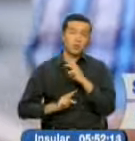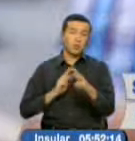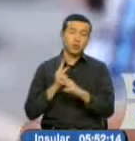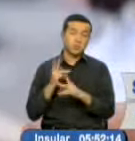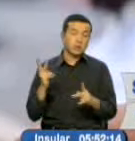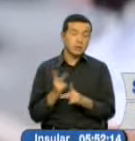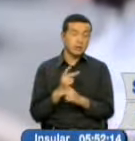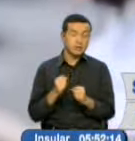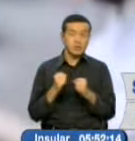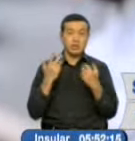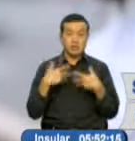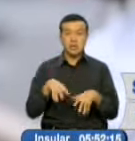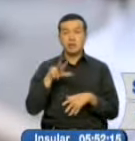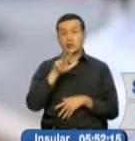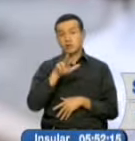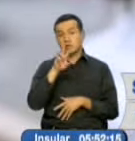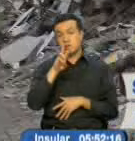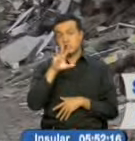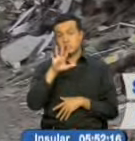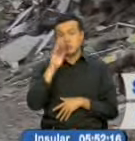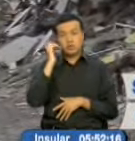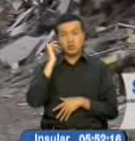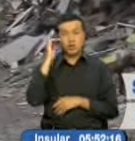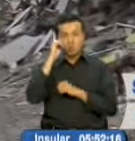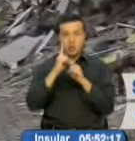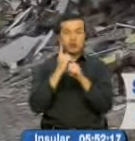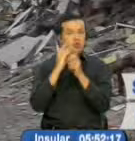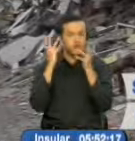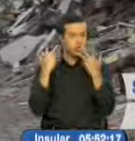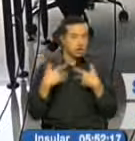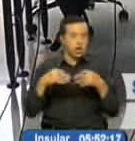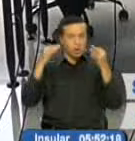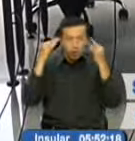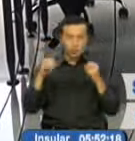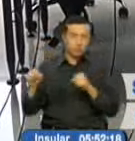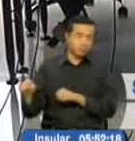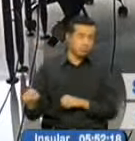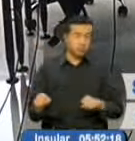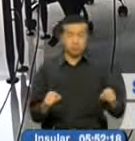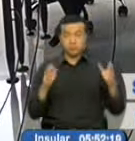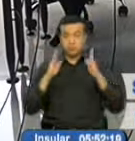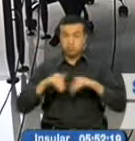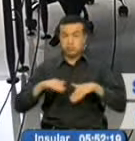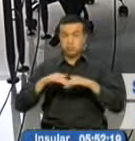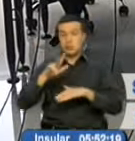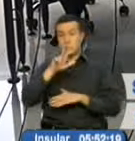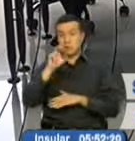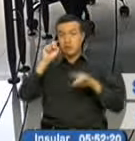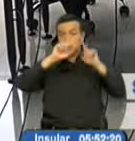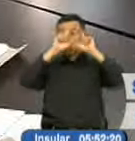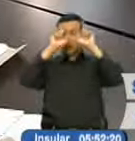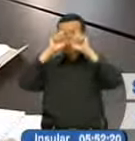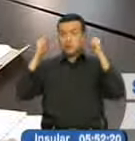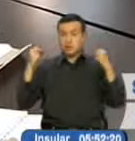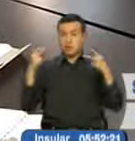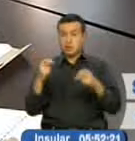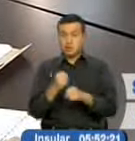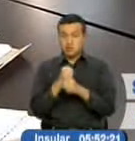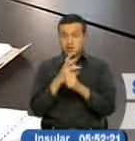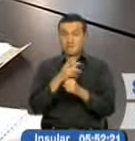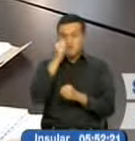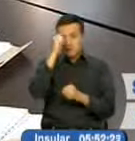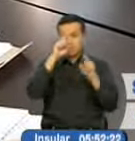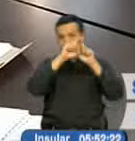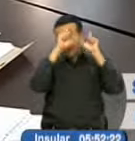Y al cumplirse 365 días del devastador sismo, las 30 compañías aseguradoras, agrupadas en la Federación Ecuatoriana